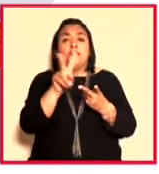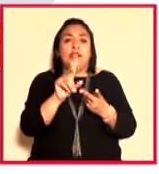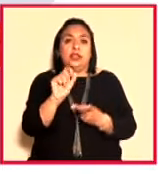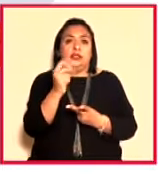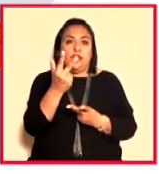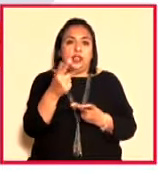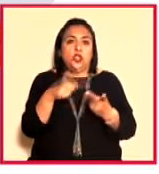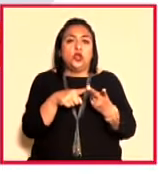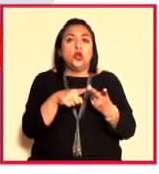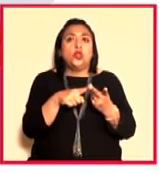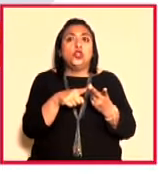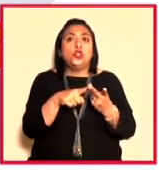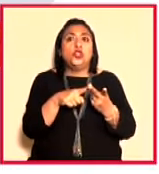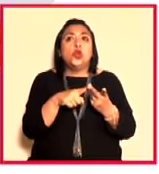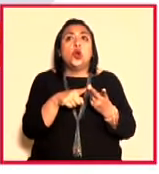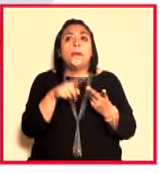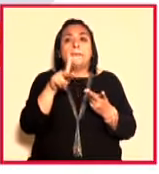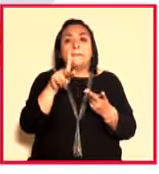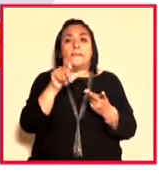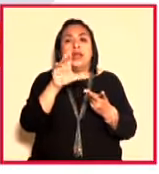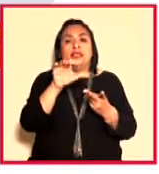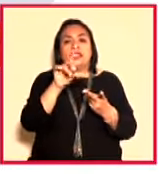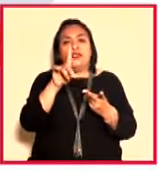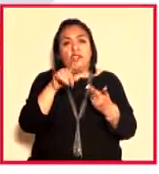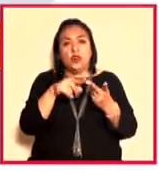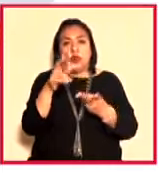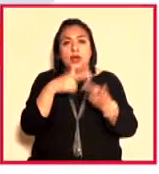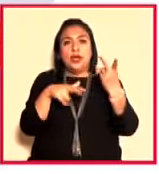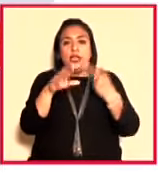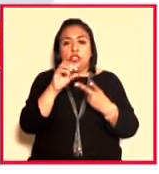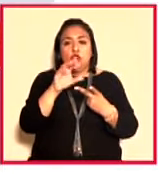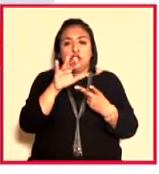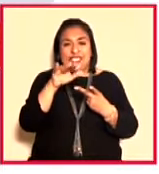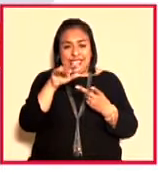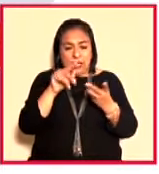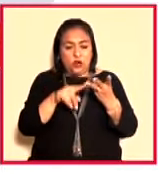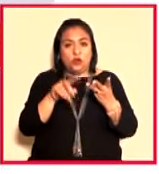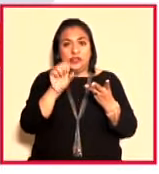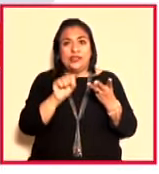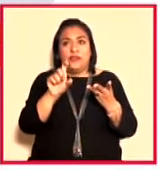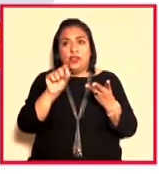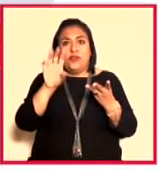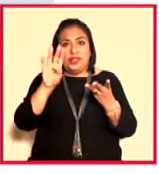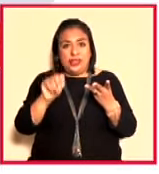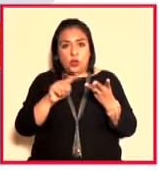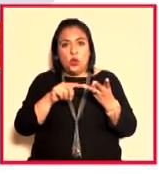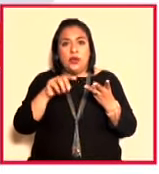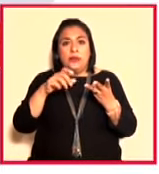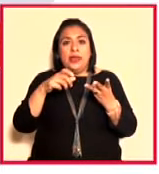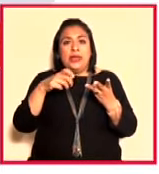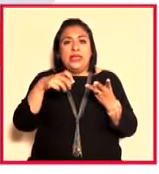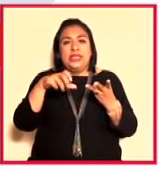estará disponible Pacificum, El Retorno al Océano. Y el sábado 29, Chimaca.